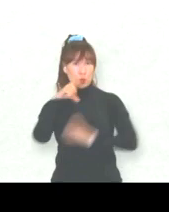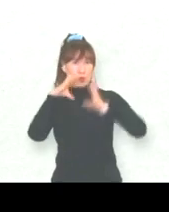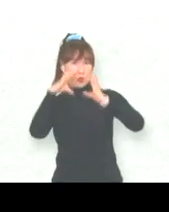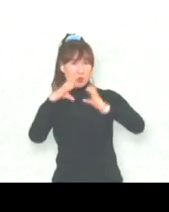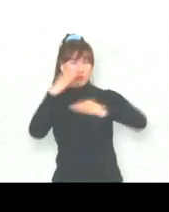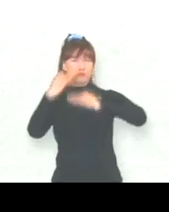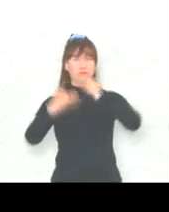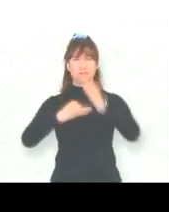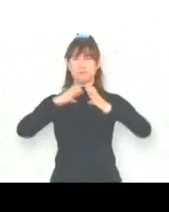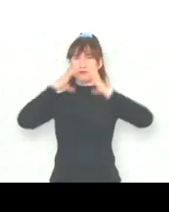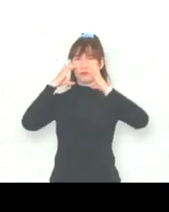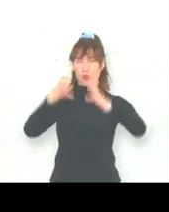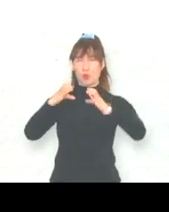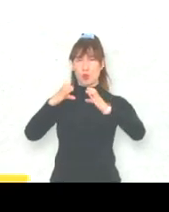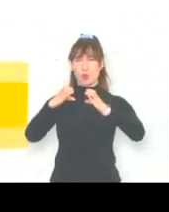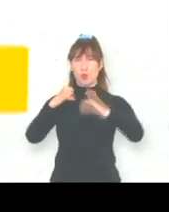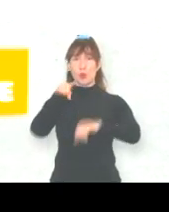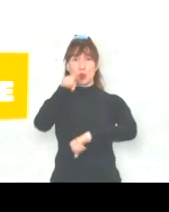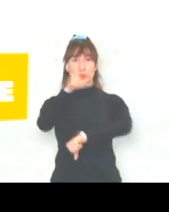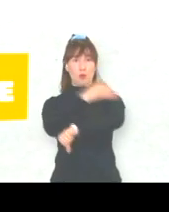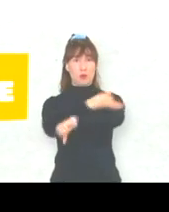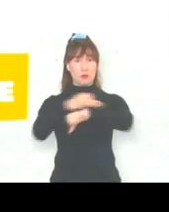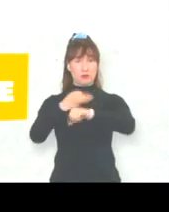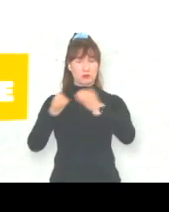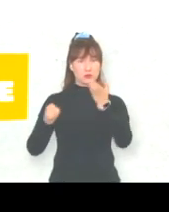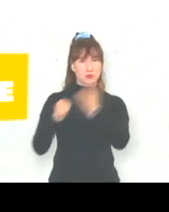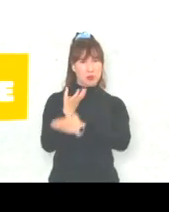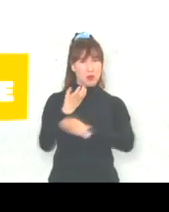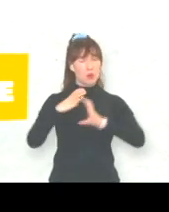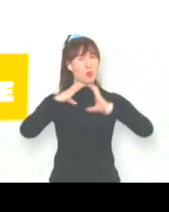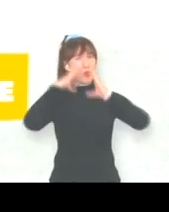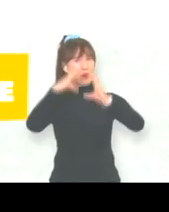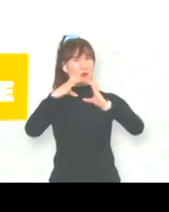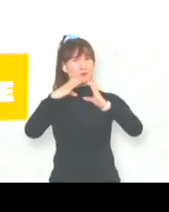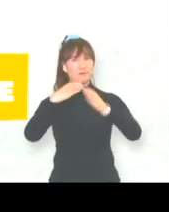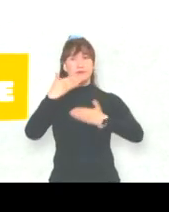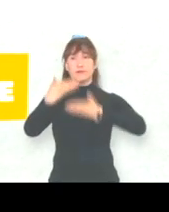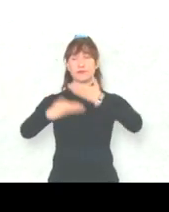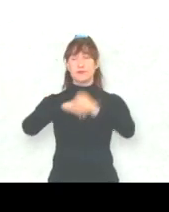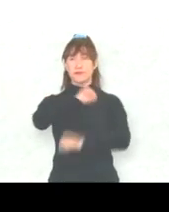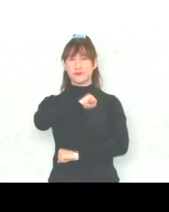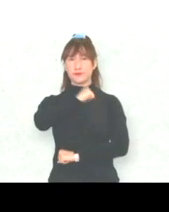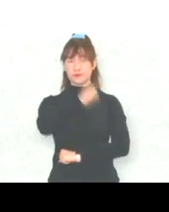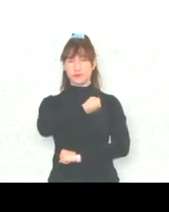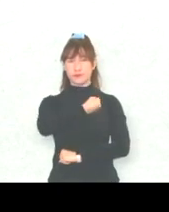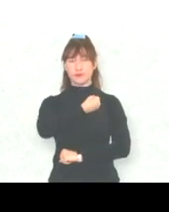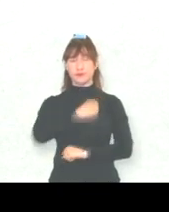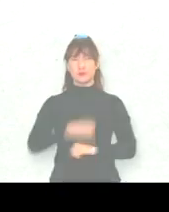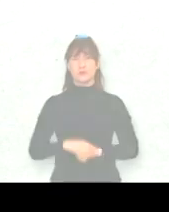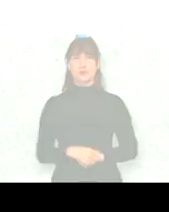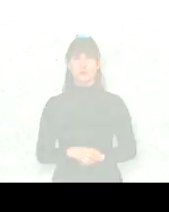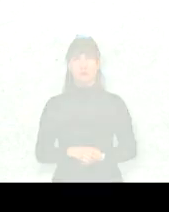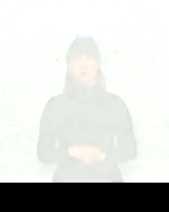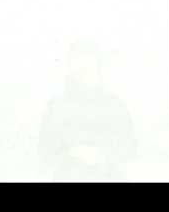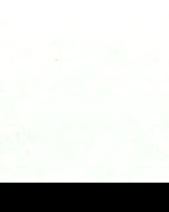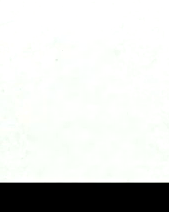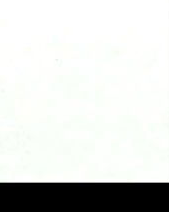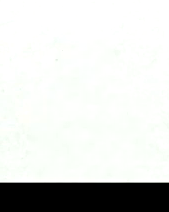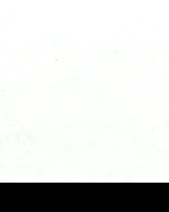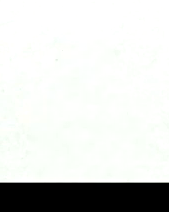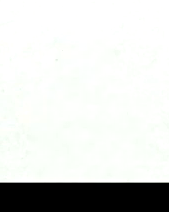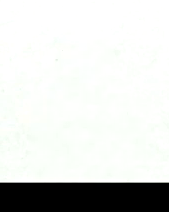slpcoronavirus.mx. Si te cuidas tú, nos cuidamos todos. Por tu familia, si sales, cuídate. Servicios de Salud.